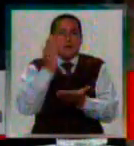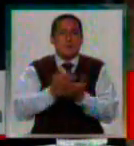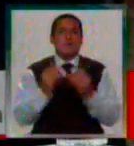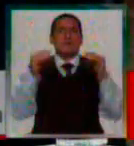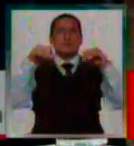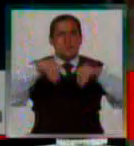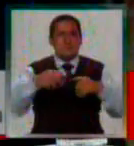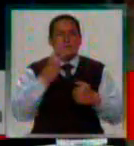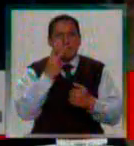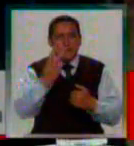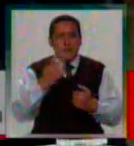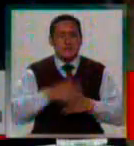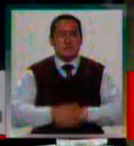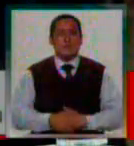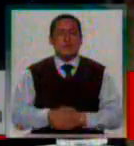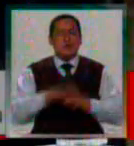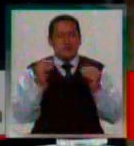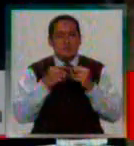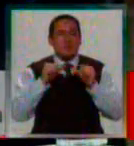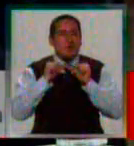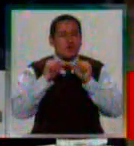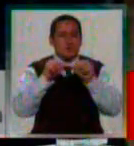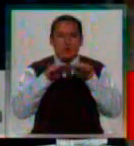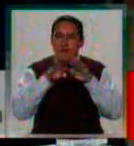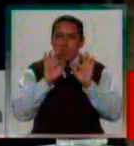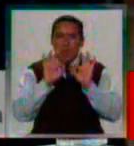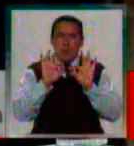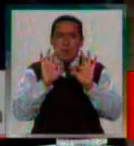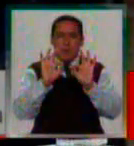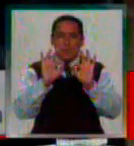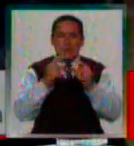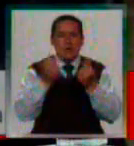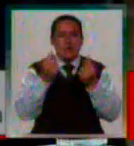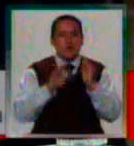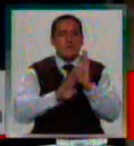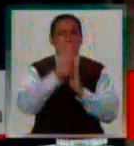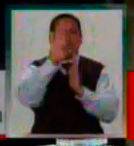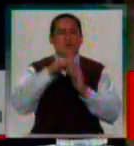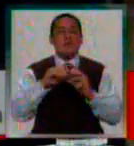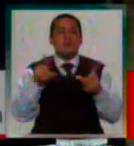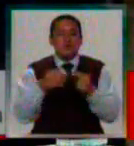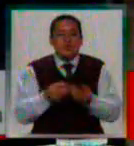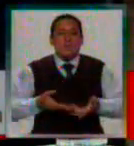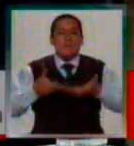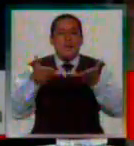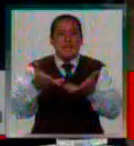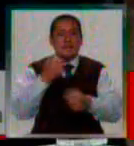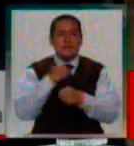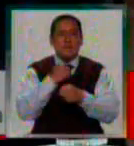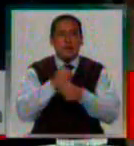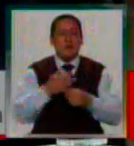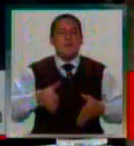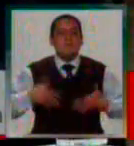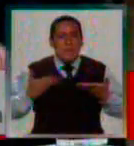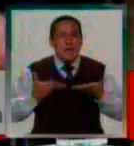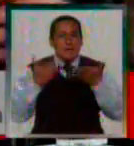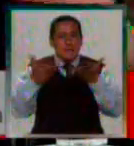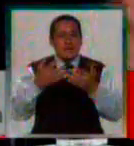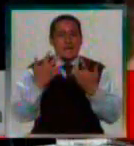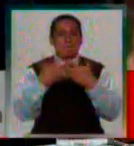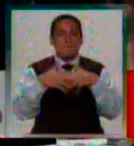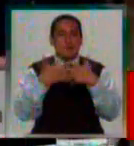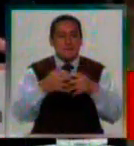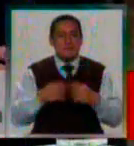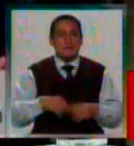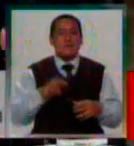viene es importante mantener este crecimiento económico y el crecimiento económico va a generar empleo va a permitir que las empresas sobre